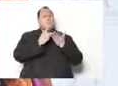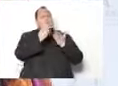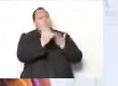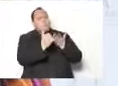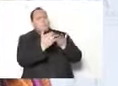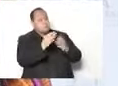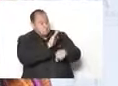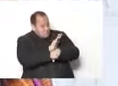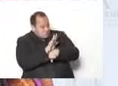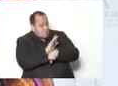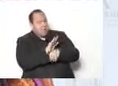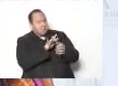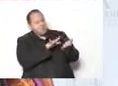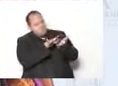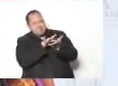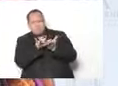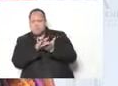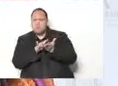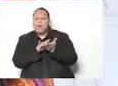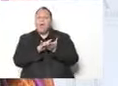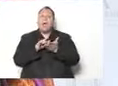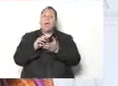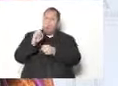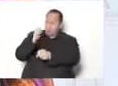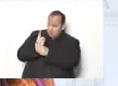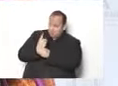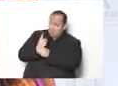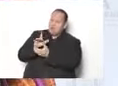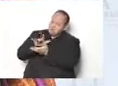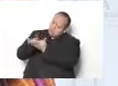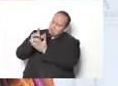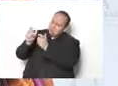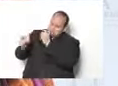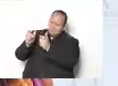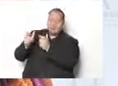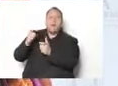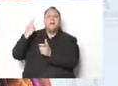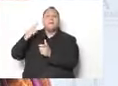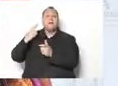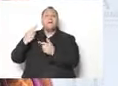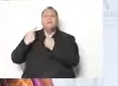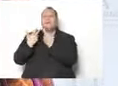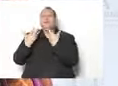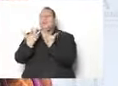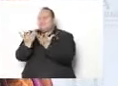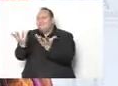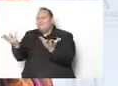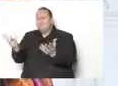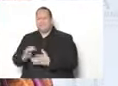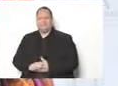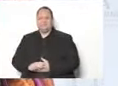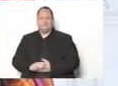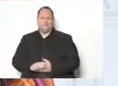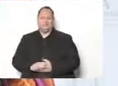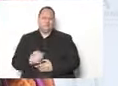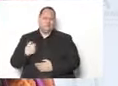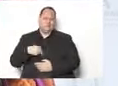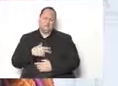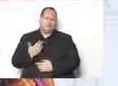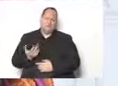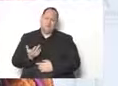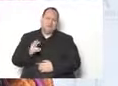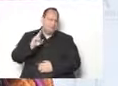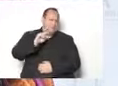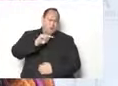generan bienestar, proyectos que generan oportunidades para nuestra gente, pero no vamos a permitir en